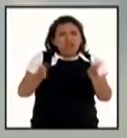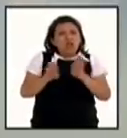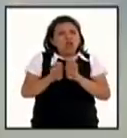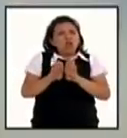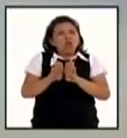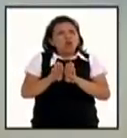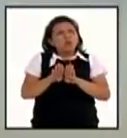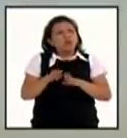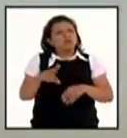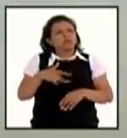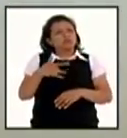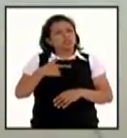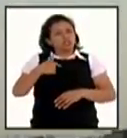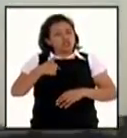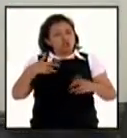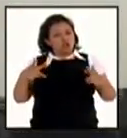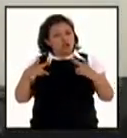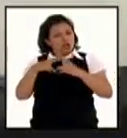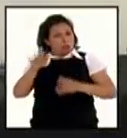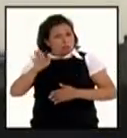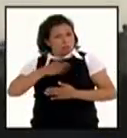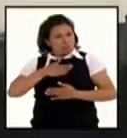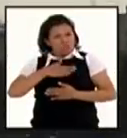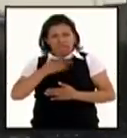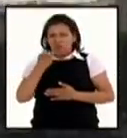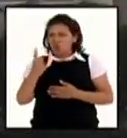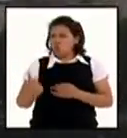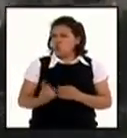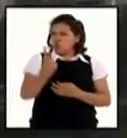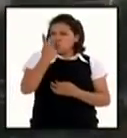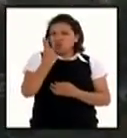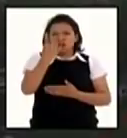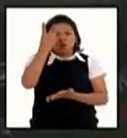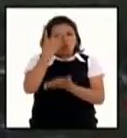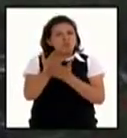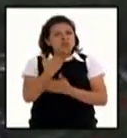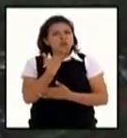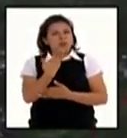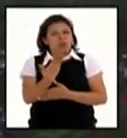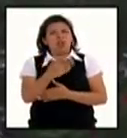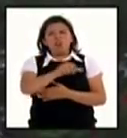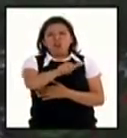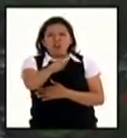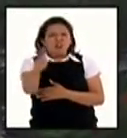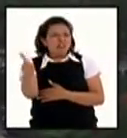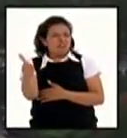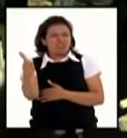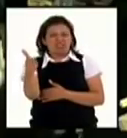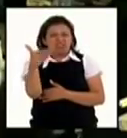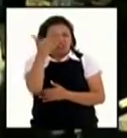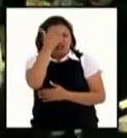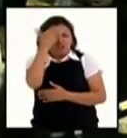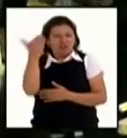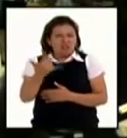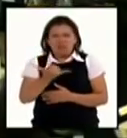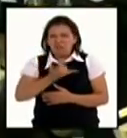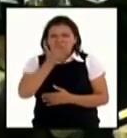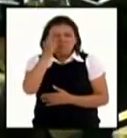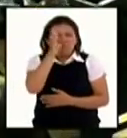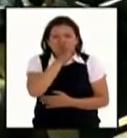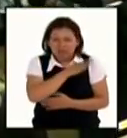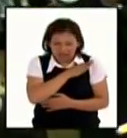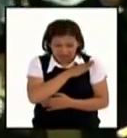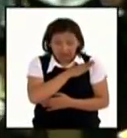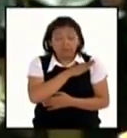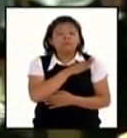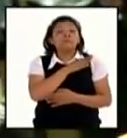de que la práctica religiosa elegida como propia es la única posible, que las otras son un aborrecible error. El lado más